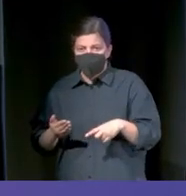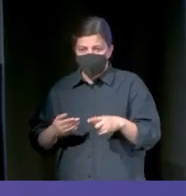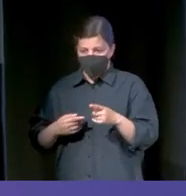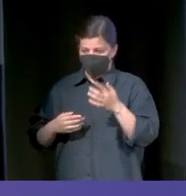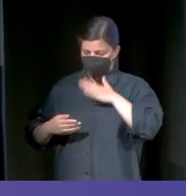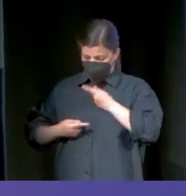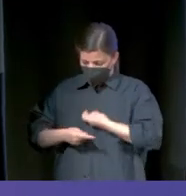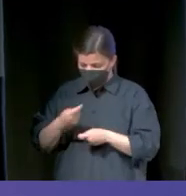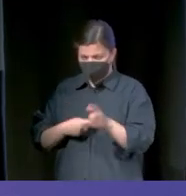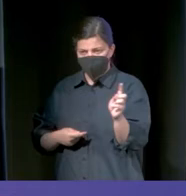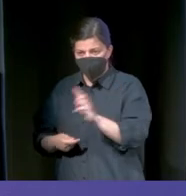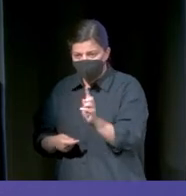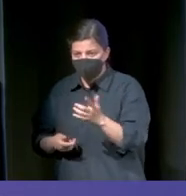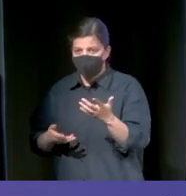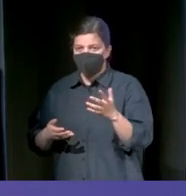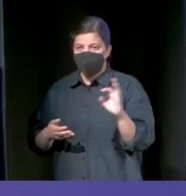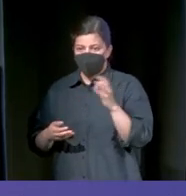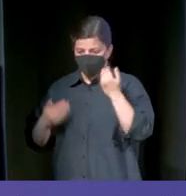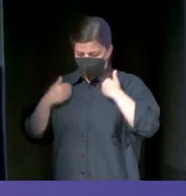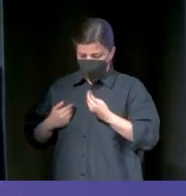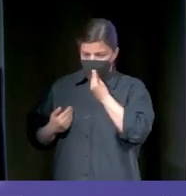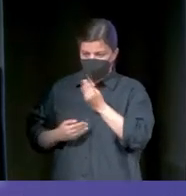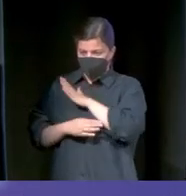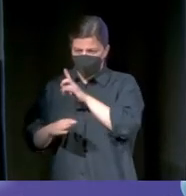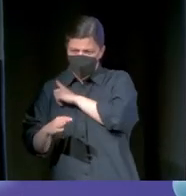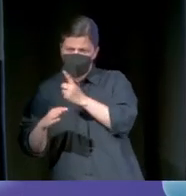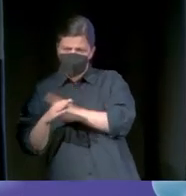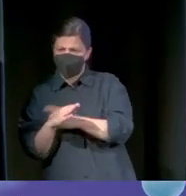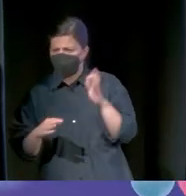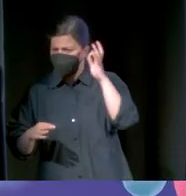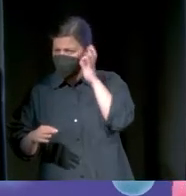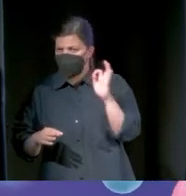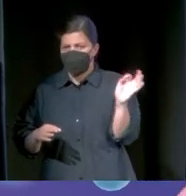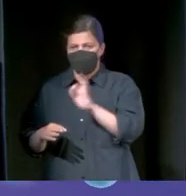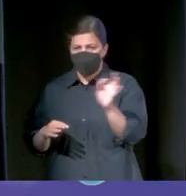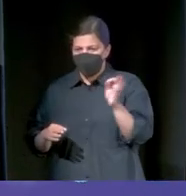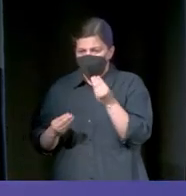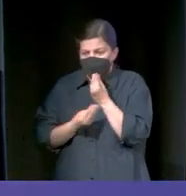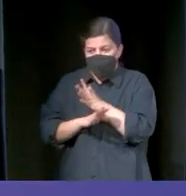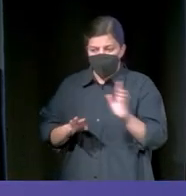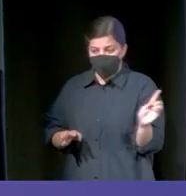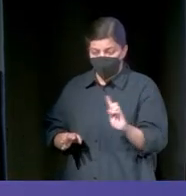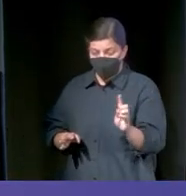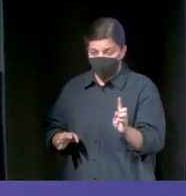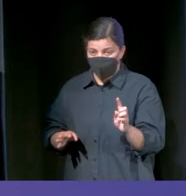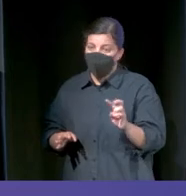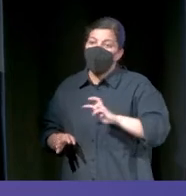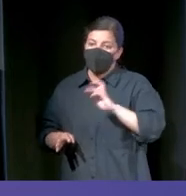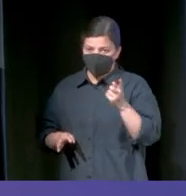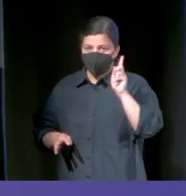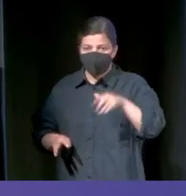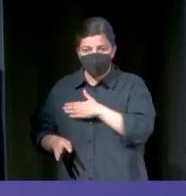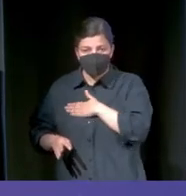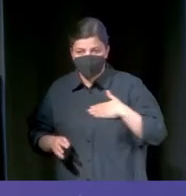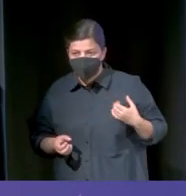te el no ser la mejor fit girl en no ser la mejor hay otra cosa también que que me gustaría tratar